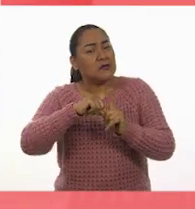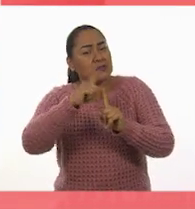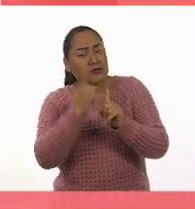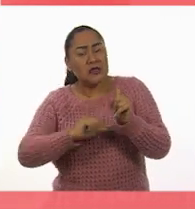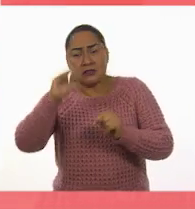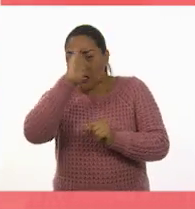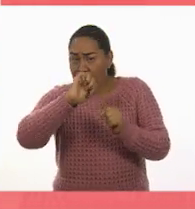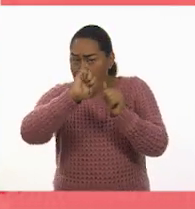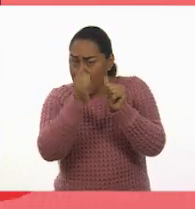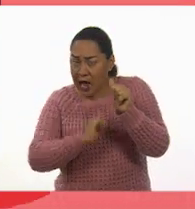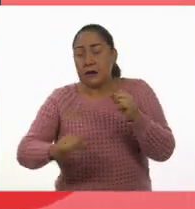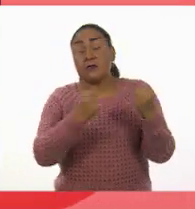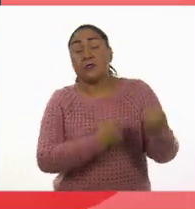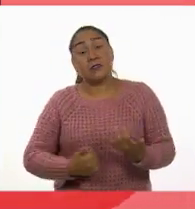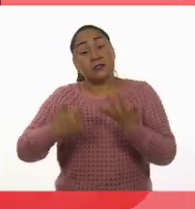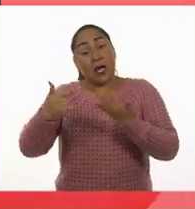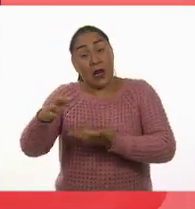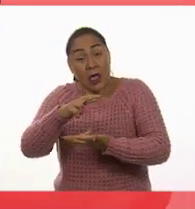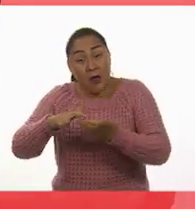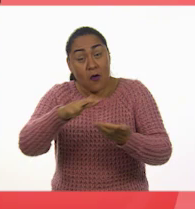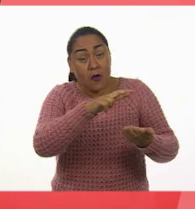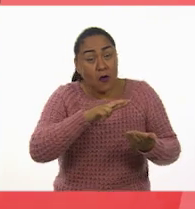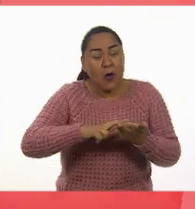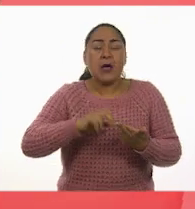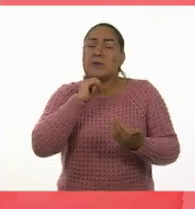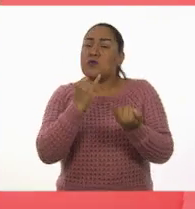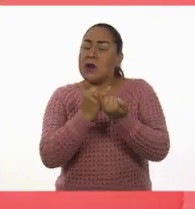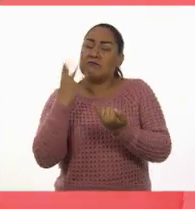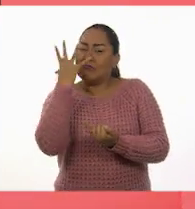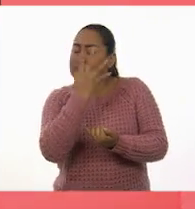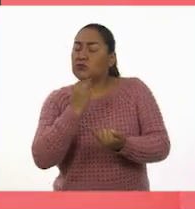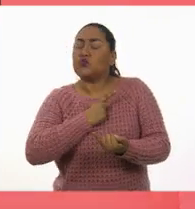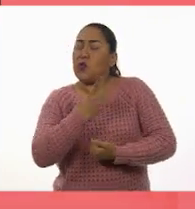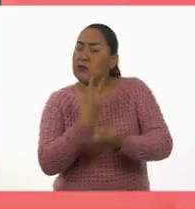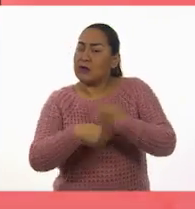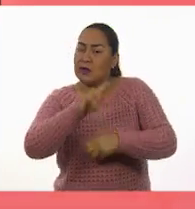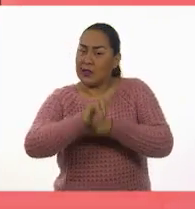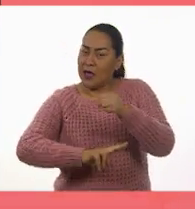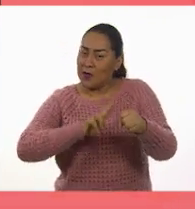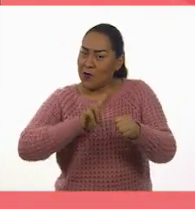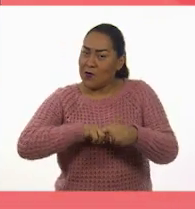y arte, sus siete regiones y sus bellezas naturales.